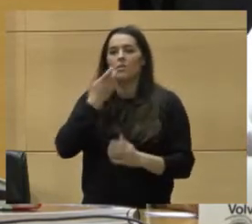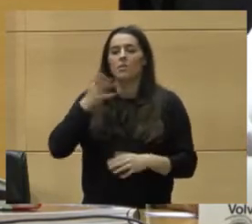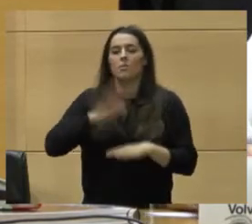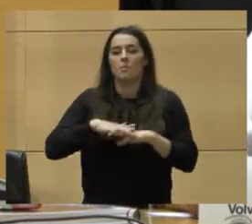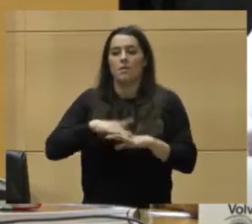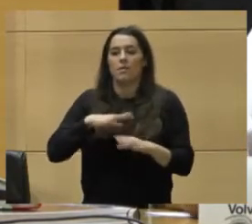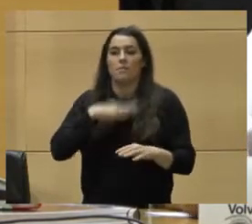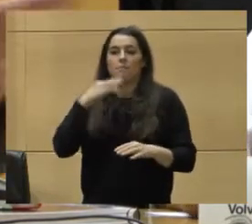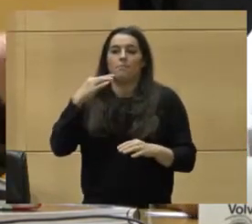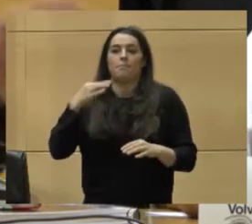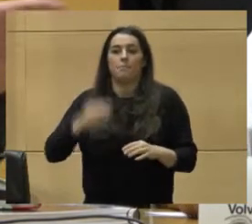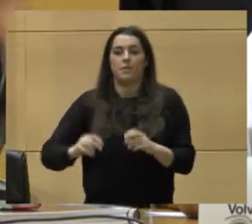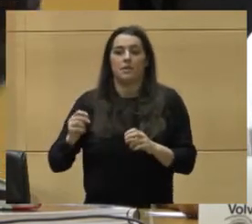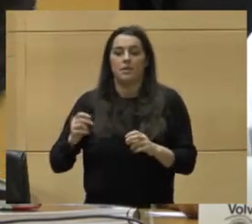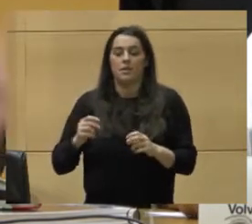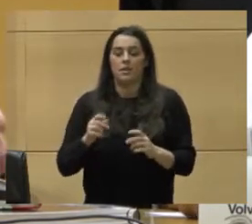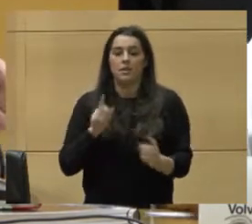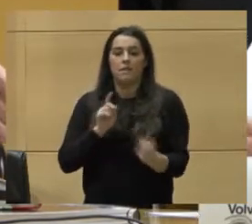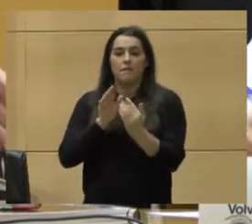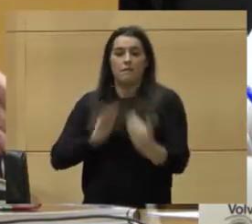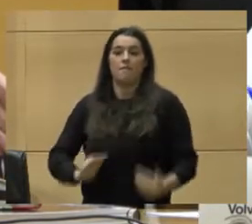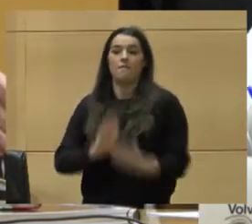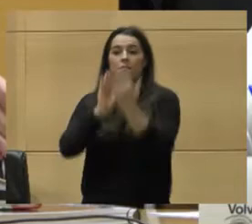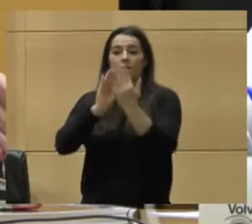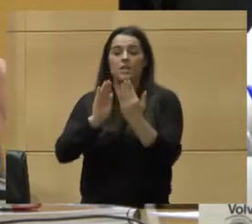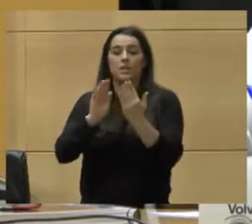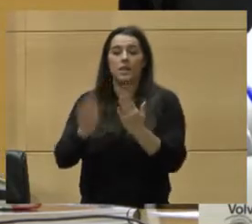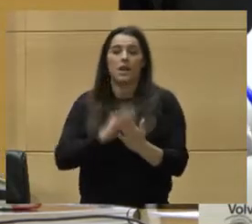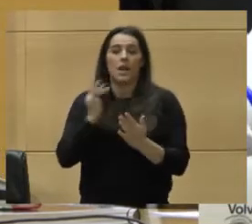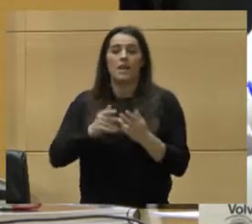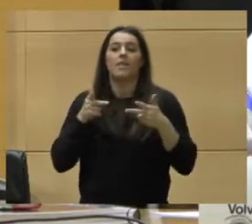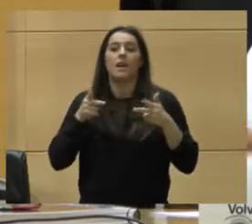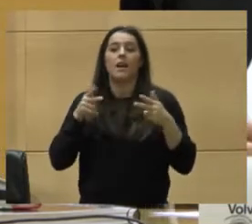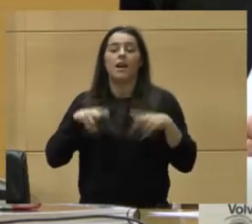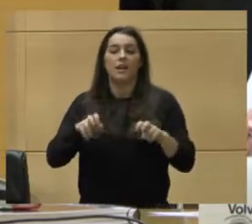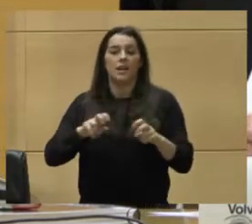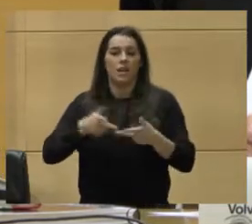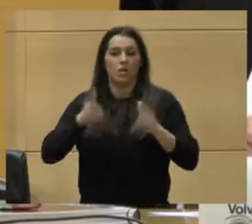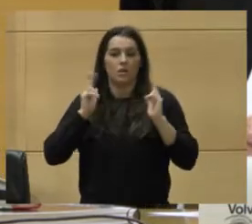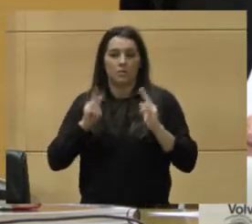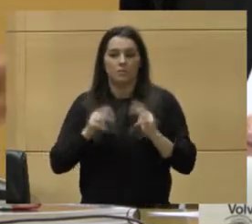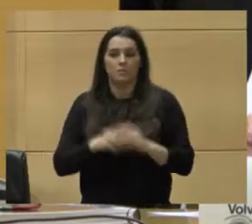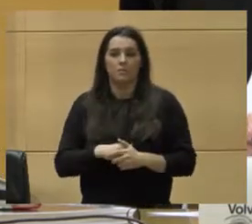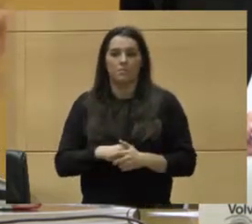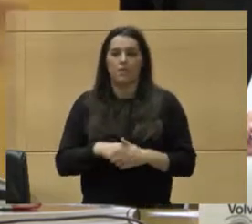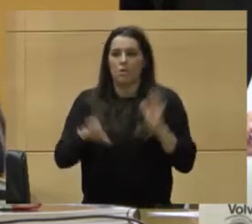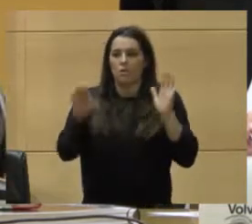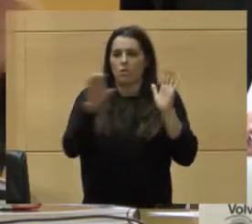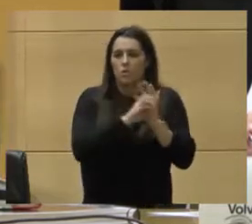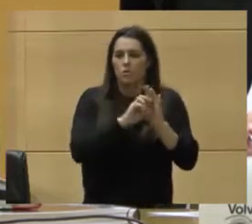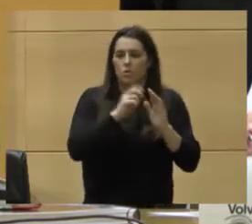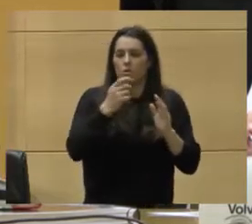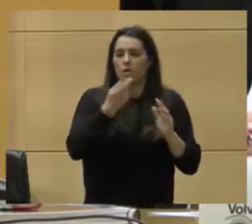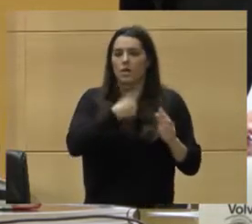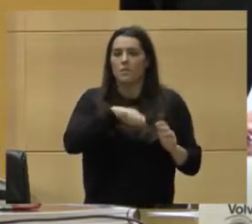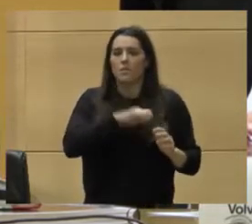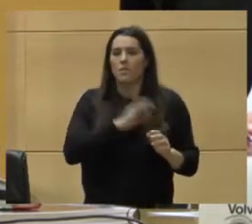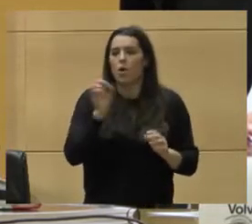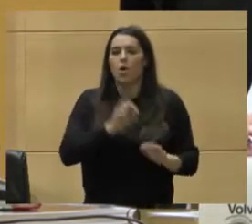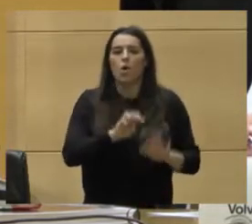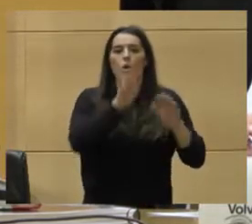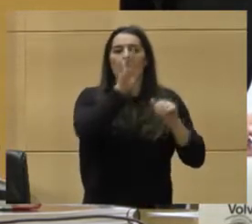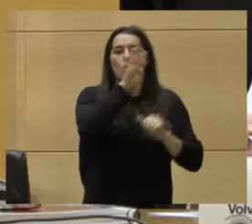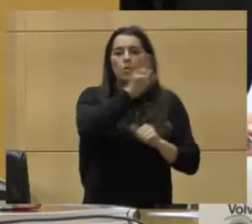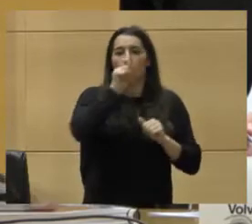político que nosotros tenemos y eso entra por el artículo 10 de la constitución española y por el 93 96 como queramos podemos elegir los dos caminos